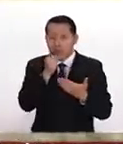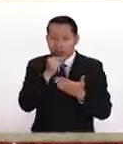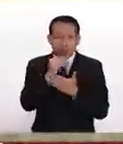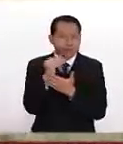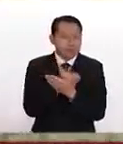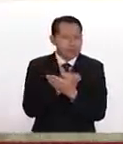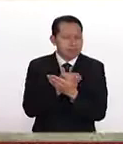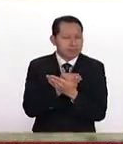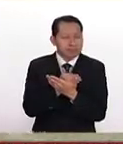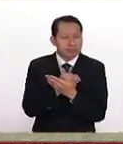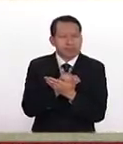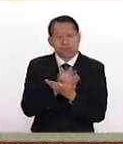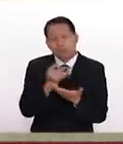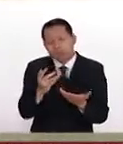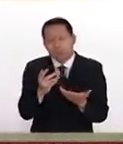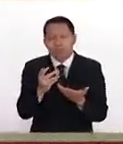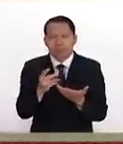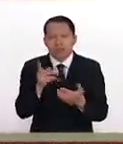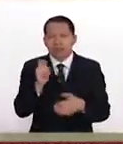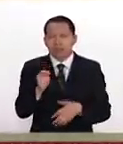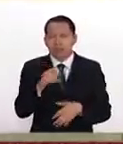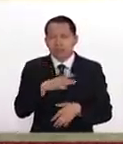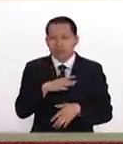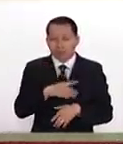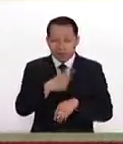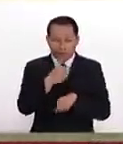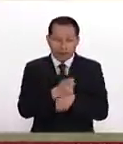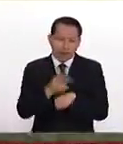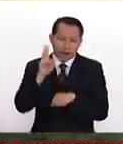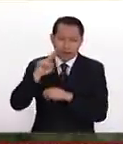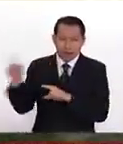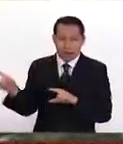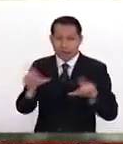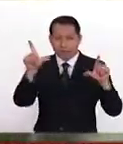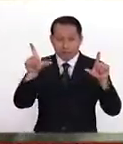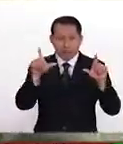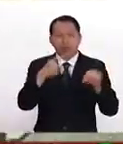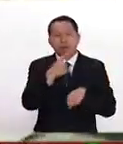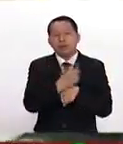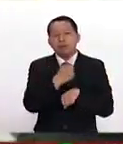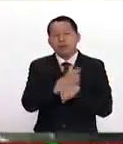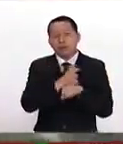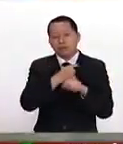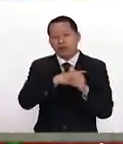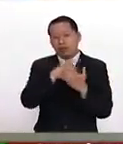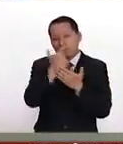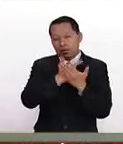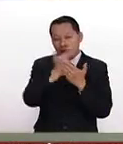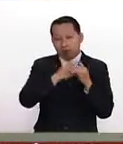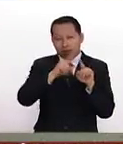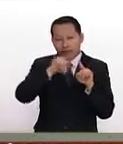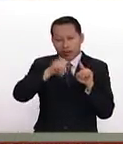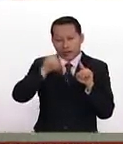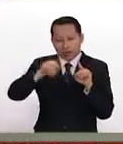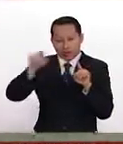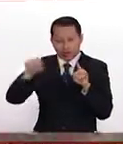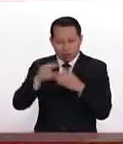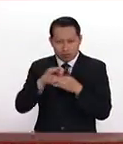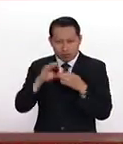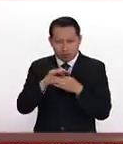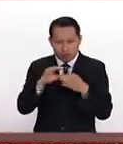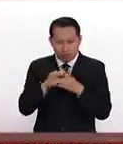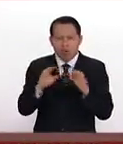entonces si vamos al primer gráfico que es básicamente podría decirme qué tanta confianza